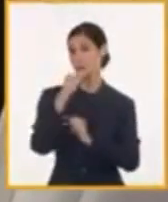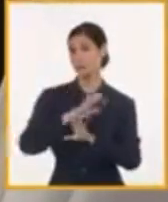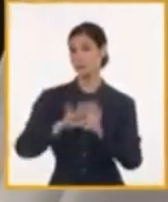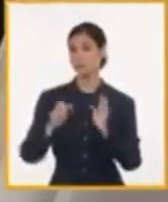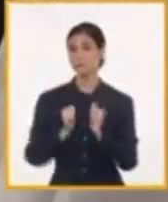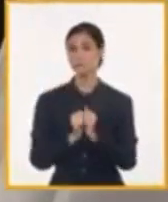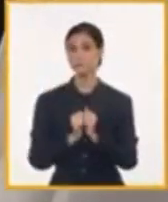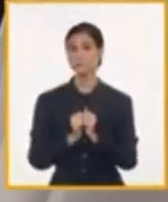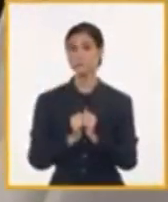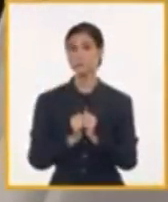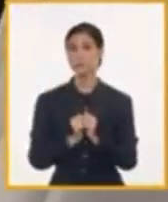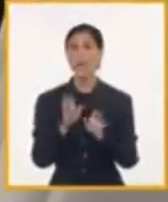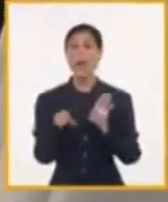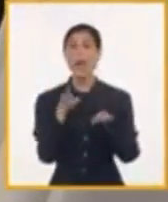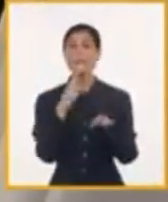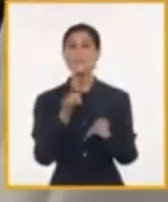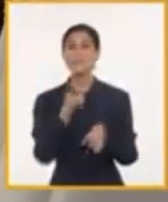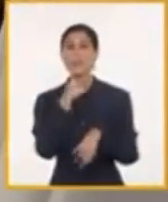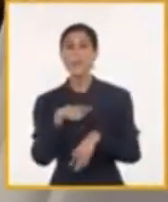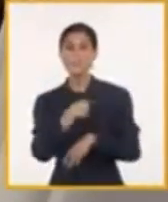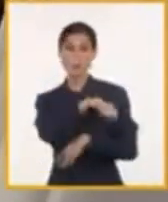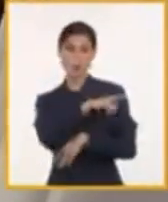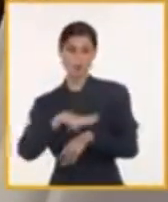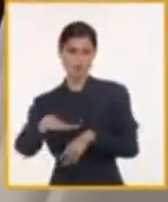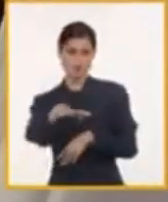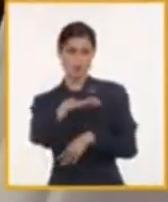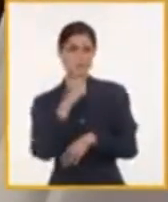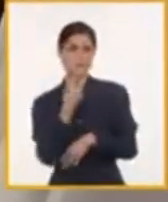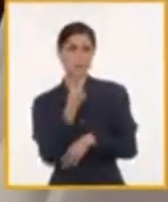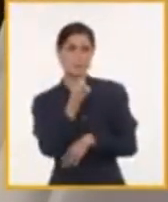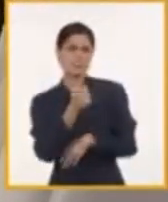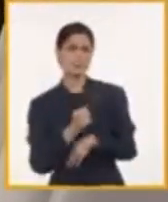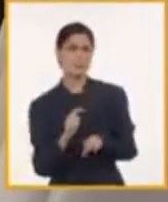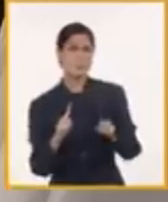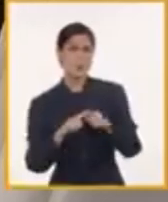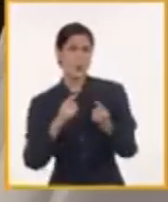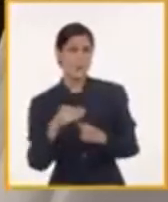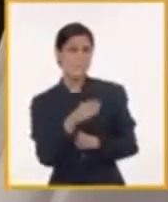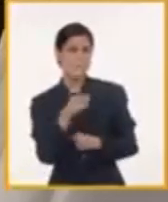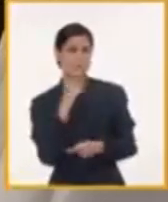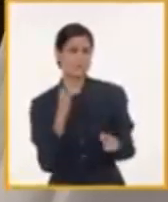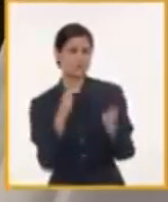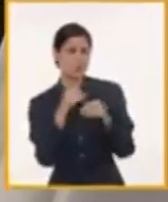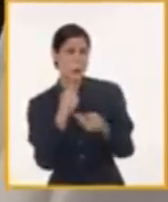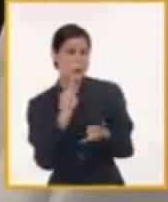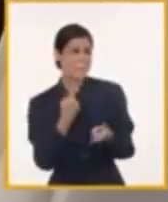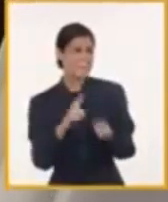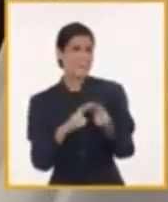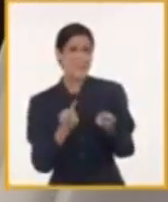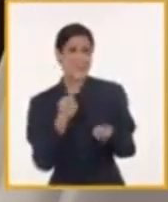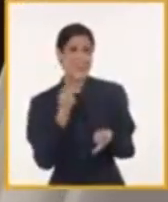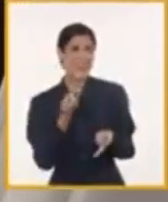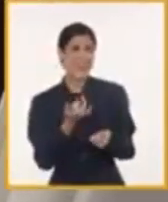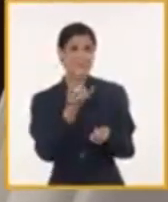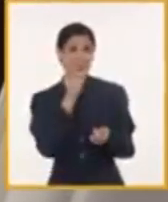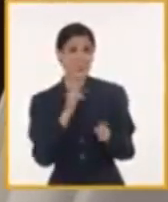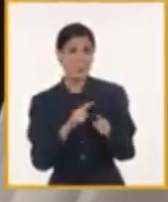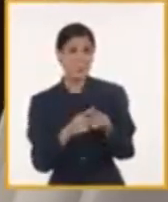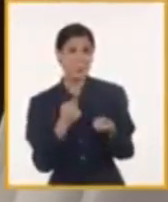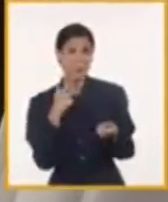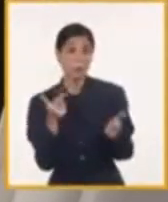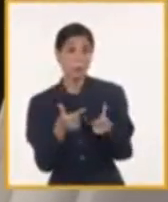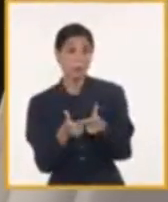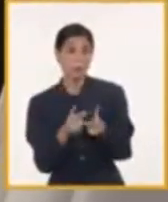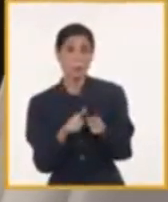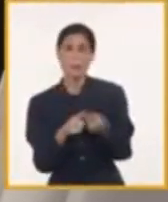cubanos se preguntan, bueno, si somos una isla, ¿por qué no tenemos tanto pescado? Y siempre recuerdo aquí una intervención que se hacía en una mesa redonda, donde